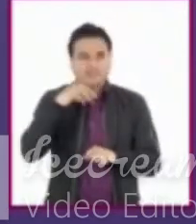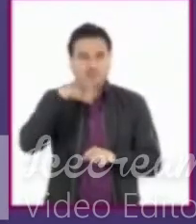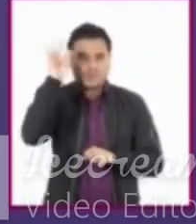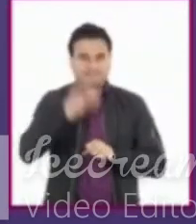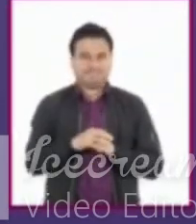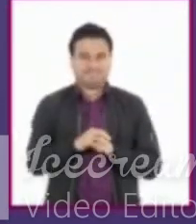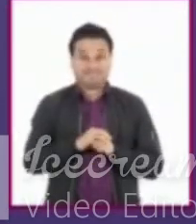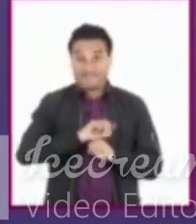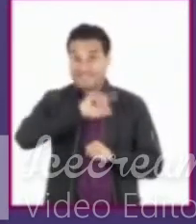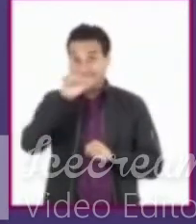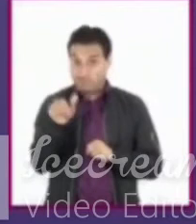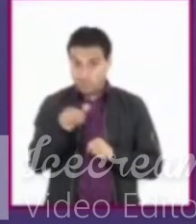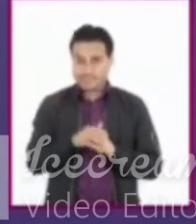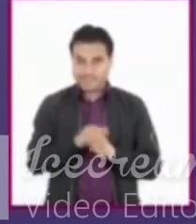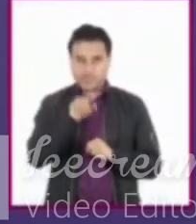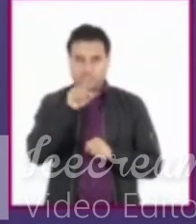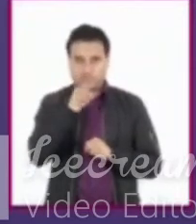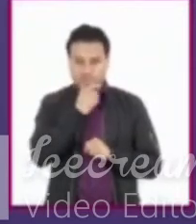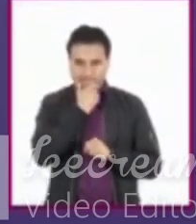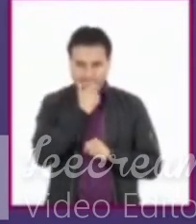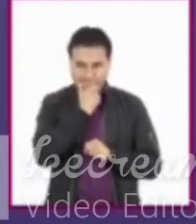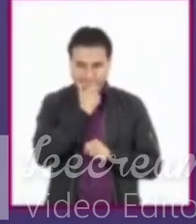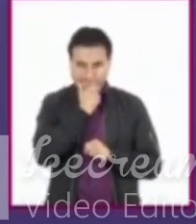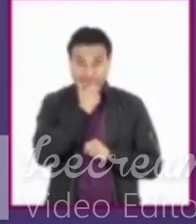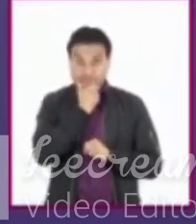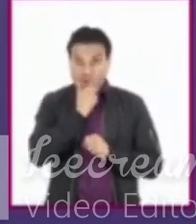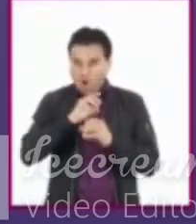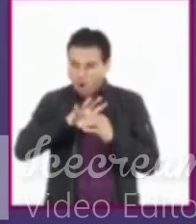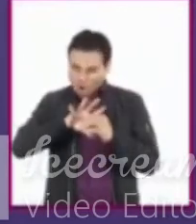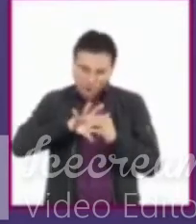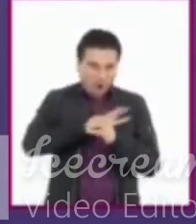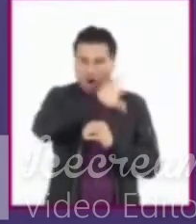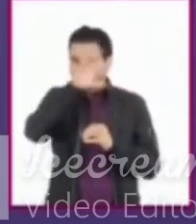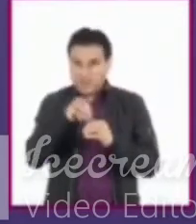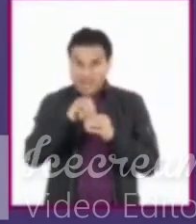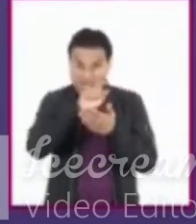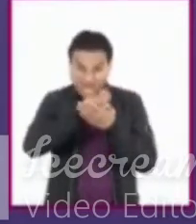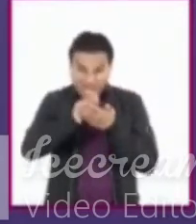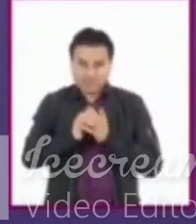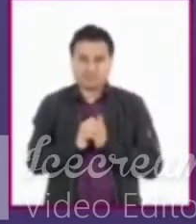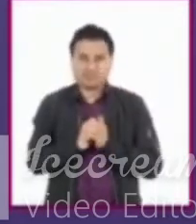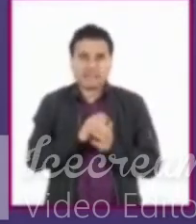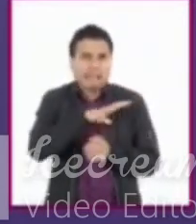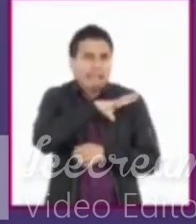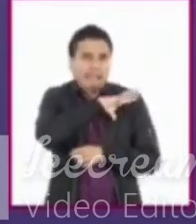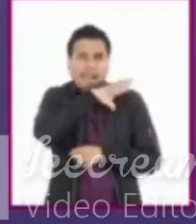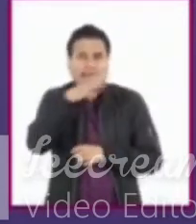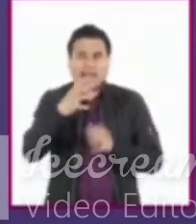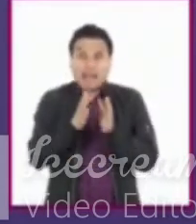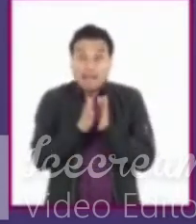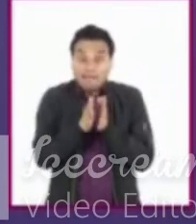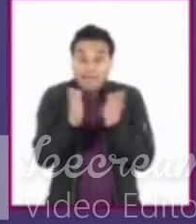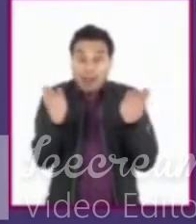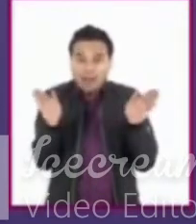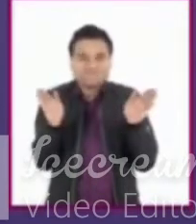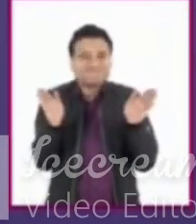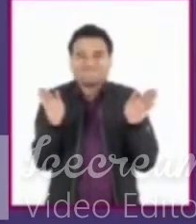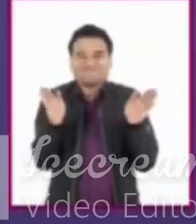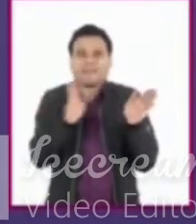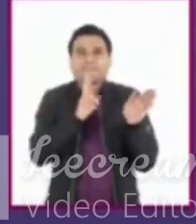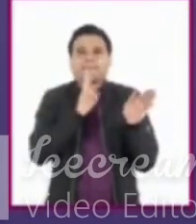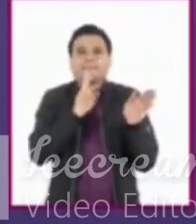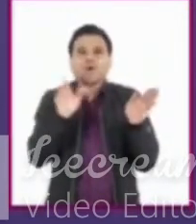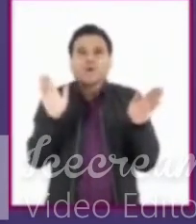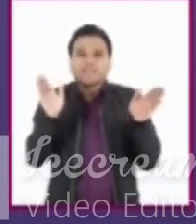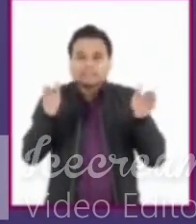Delimítalo, es decir, no quieras hablar, por ejemplo, de la ciencia en general, cuando este caso del